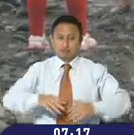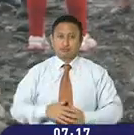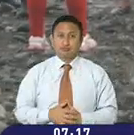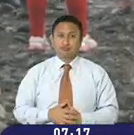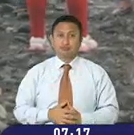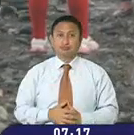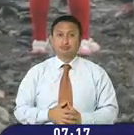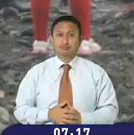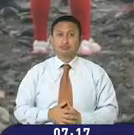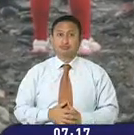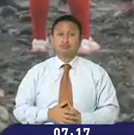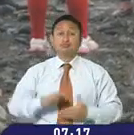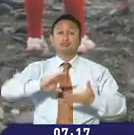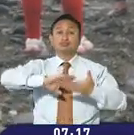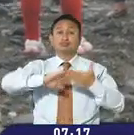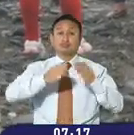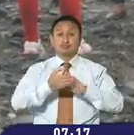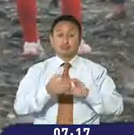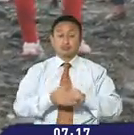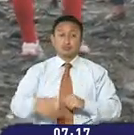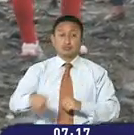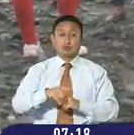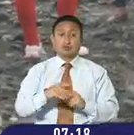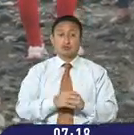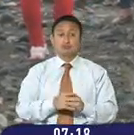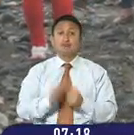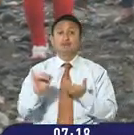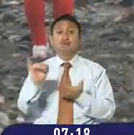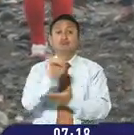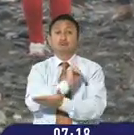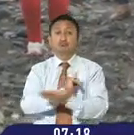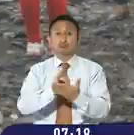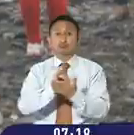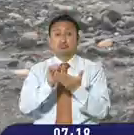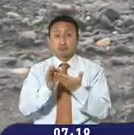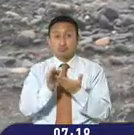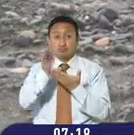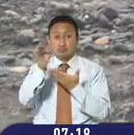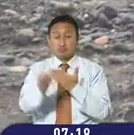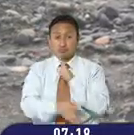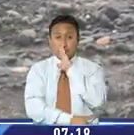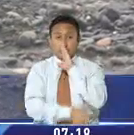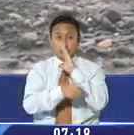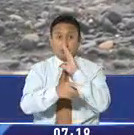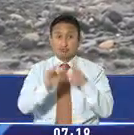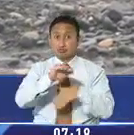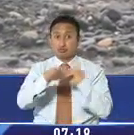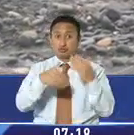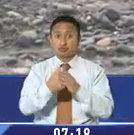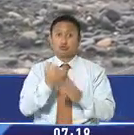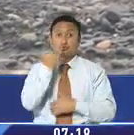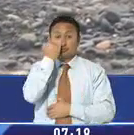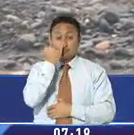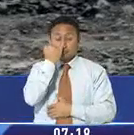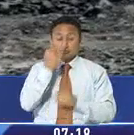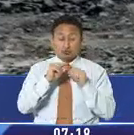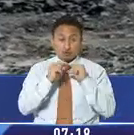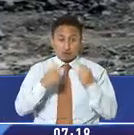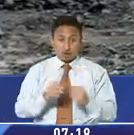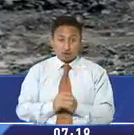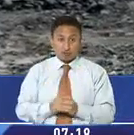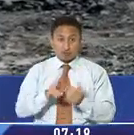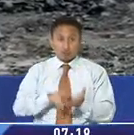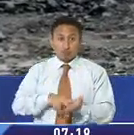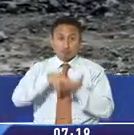Habitantes de la comunidad de Yana Amarún del sector de la isla, parroquia Madre Tierra, todos indígenas quichuas, se levantaron. Su